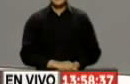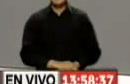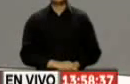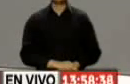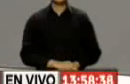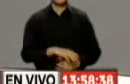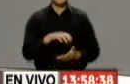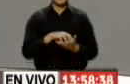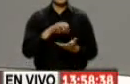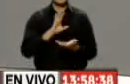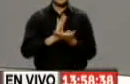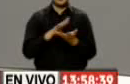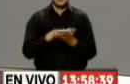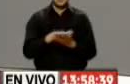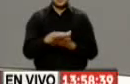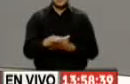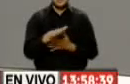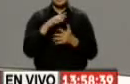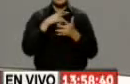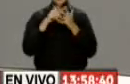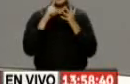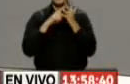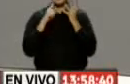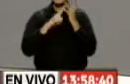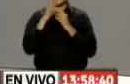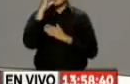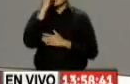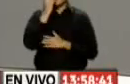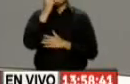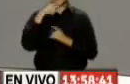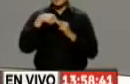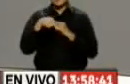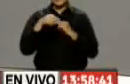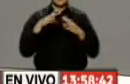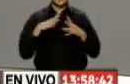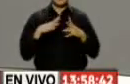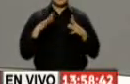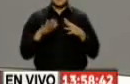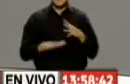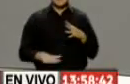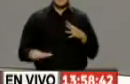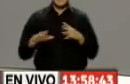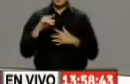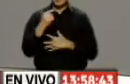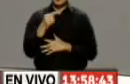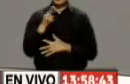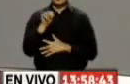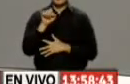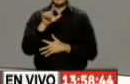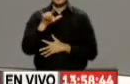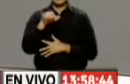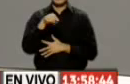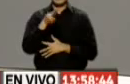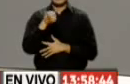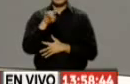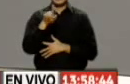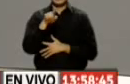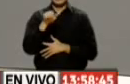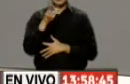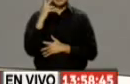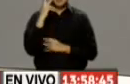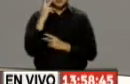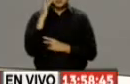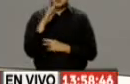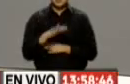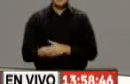Y la provincia de Morona, Santiago, tiene diversidad de atractivos para estas vacaciones. El Cantón Gualaquiza se presenta como un destino turístico